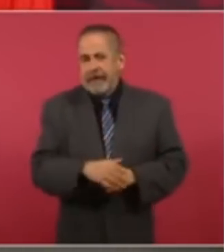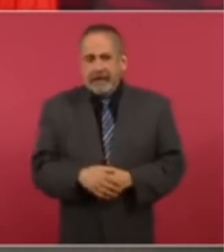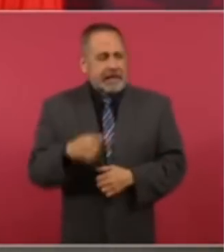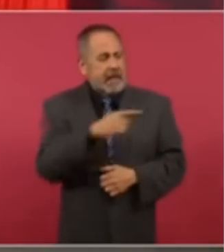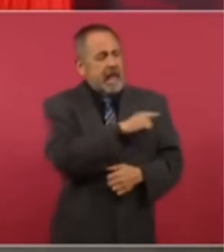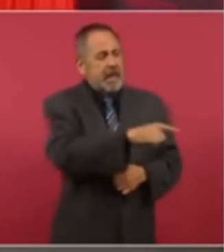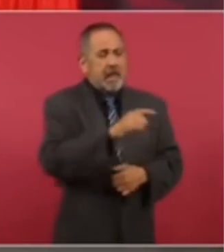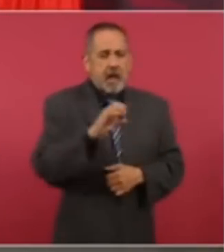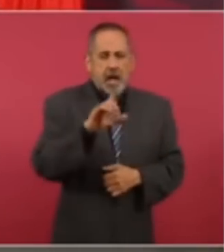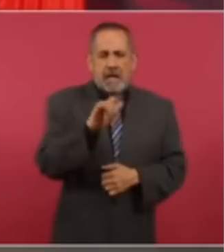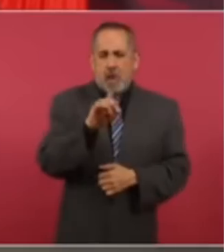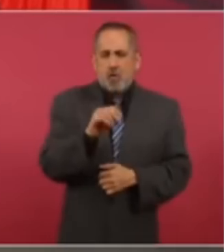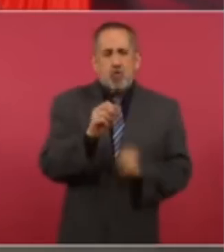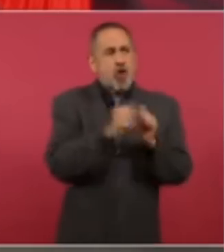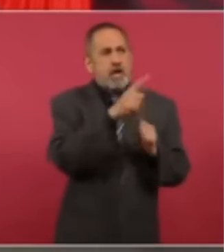X González con ellos.